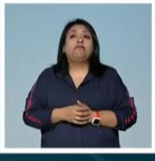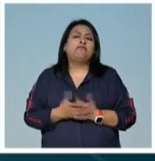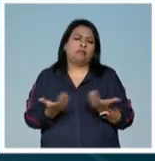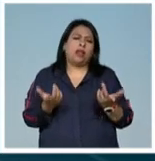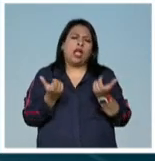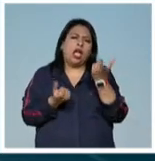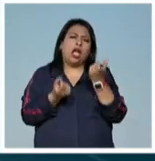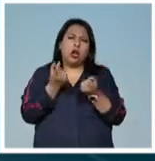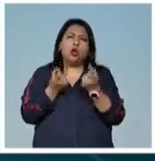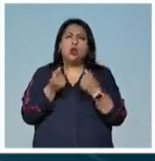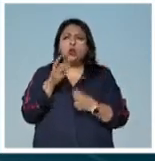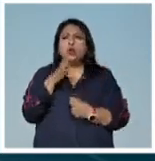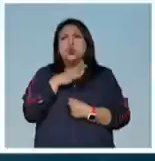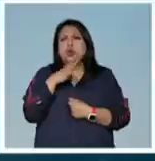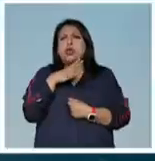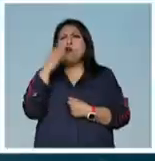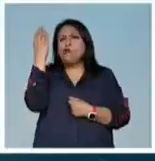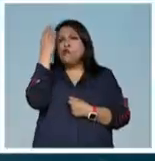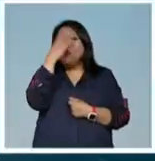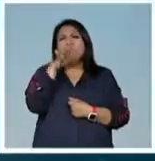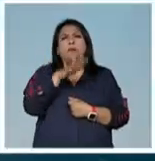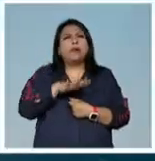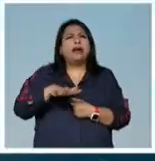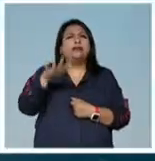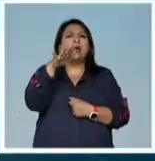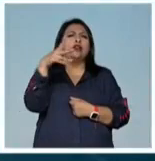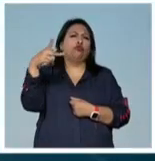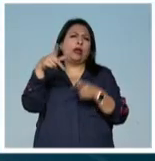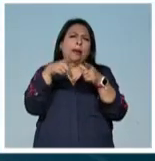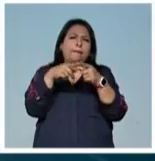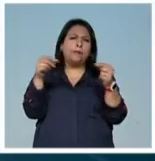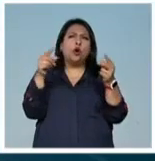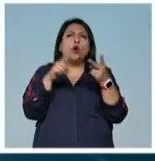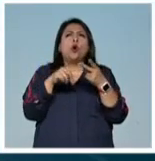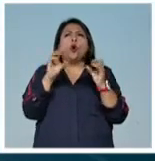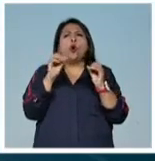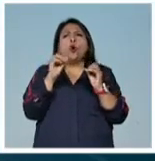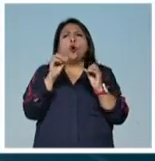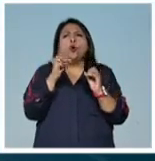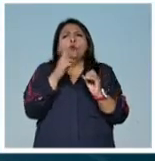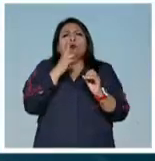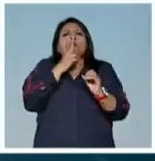algunos tienen fotos de como paisajes de Japón o patrimonios de la